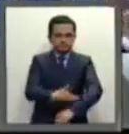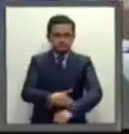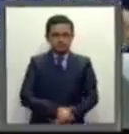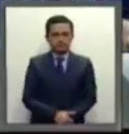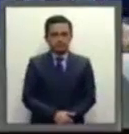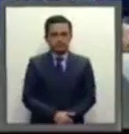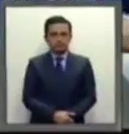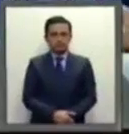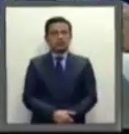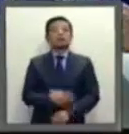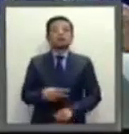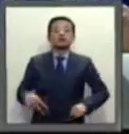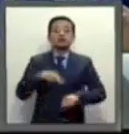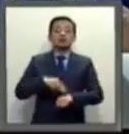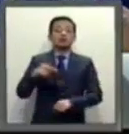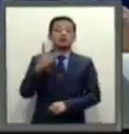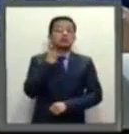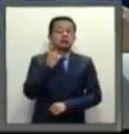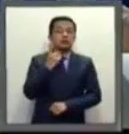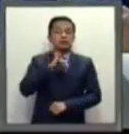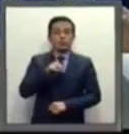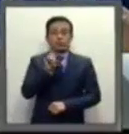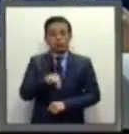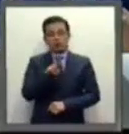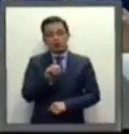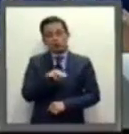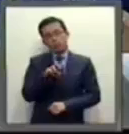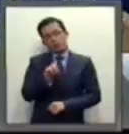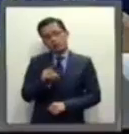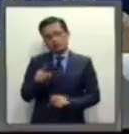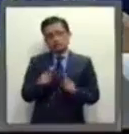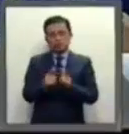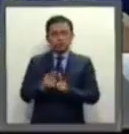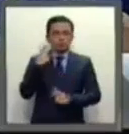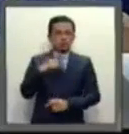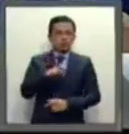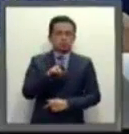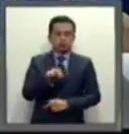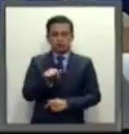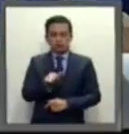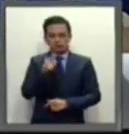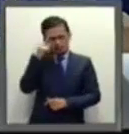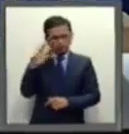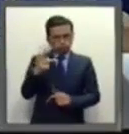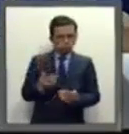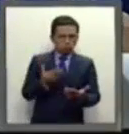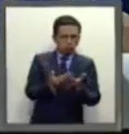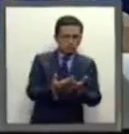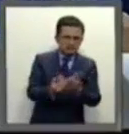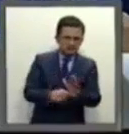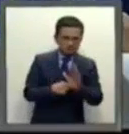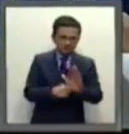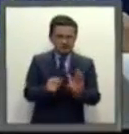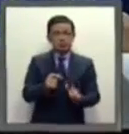Tiene el uso de la tribuna el diputado Juan Romero Tenorio, del Grupo Parlamentario de Morena, para presentar propuestas de